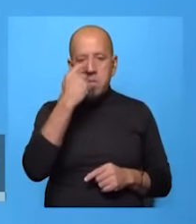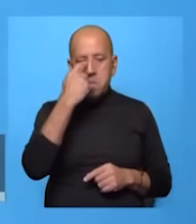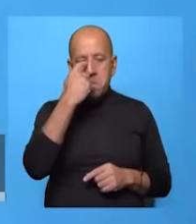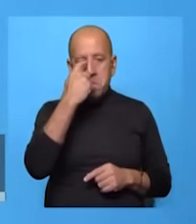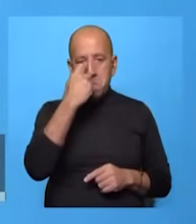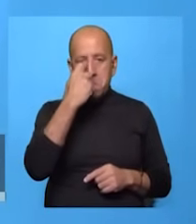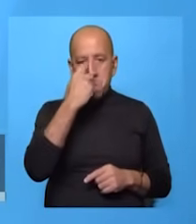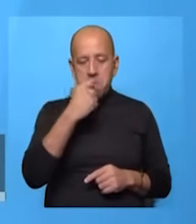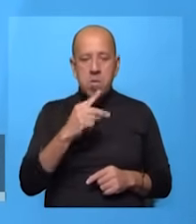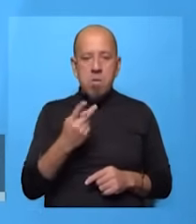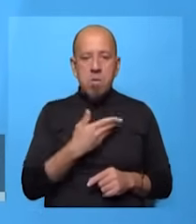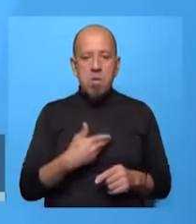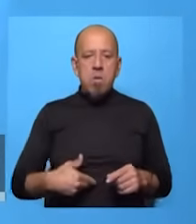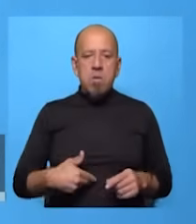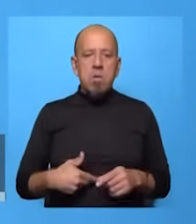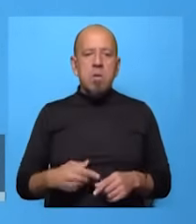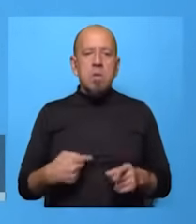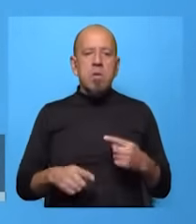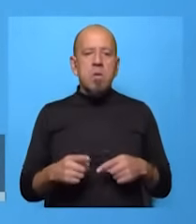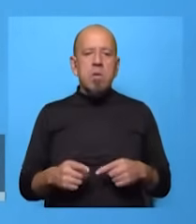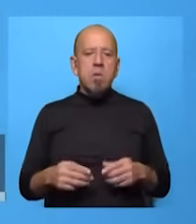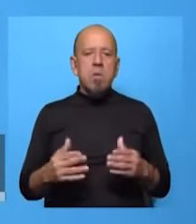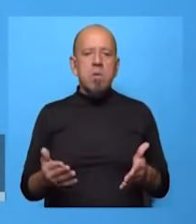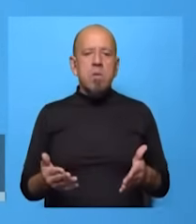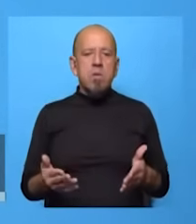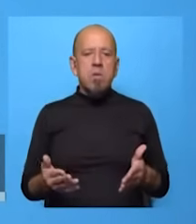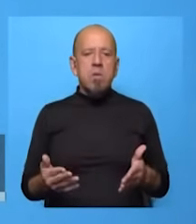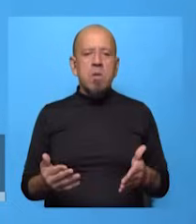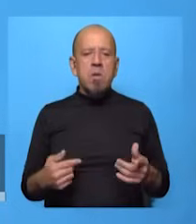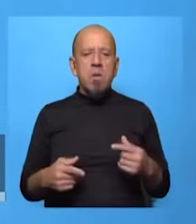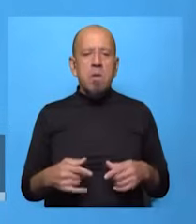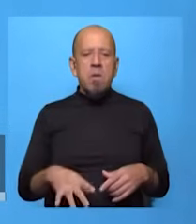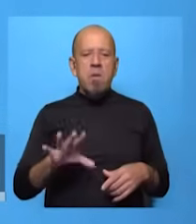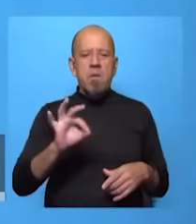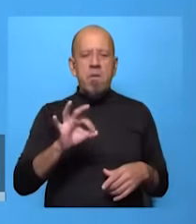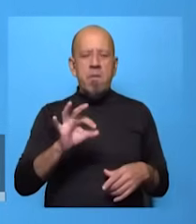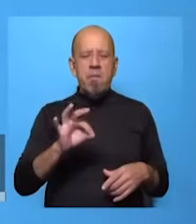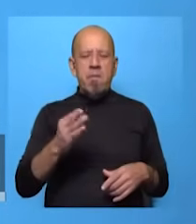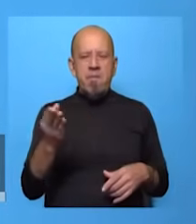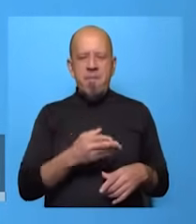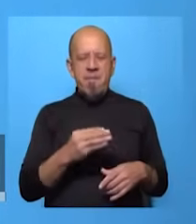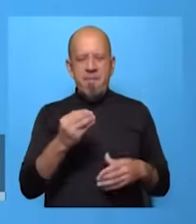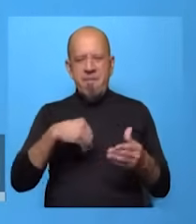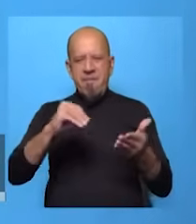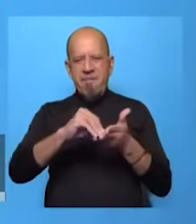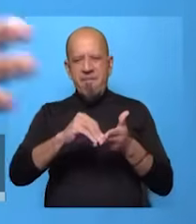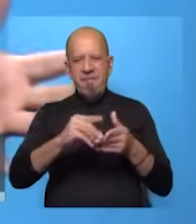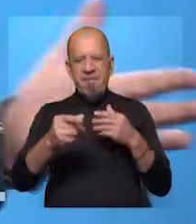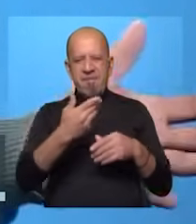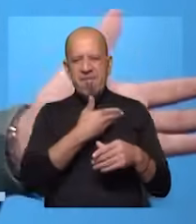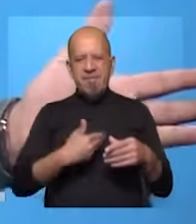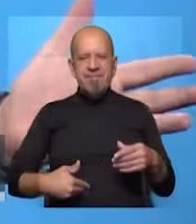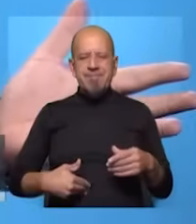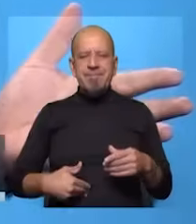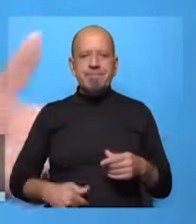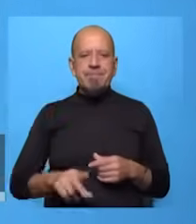dos gobiernos más pero los ganó en el marco de 50% más o menos ahí y había otra mitad y el gobierno ganó